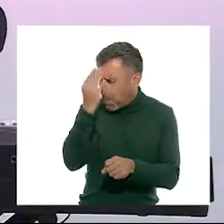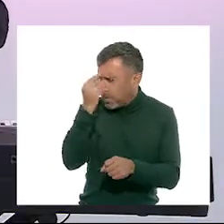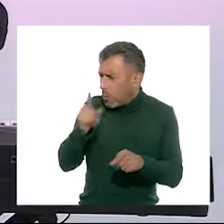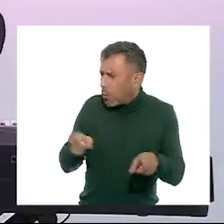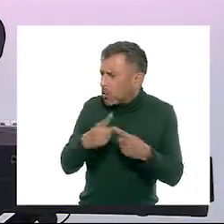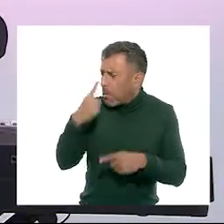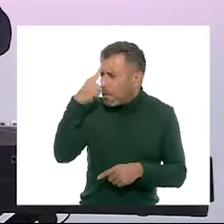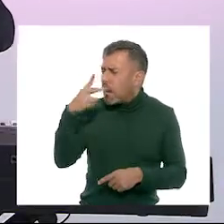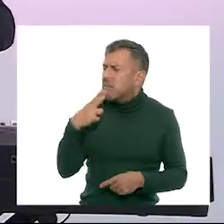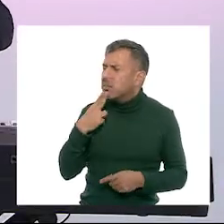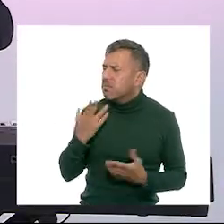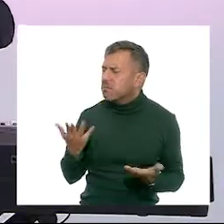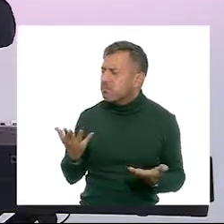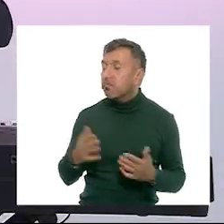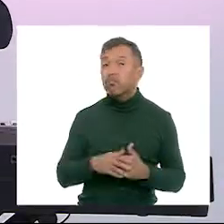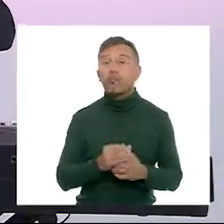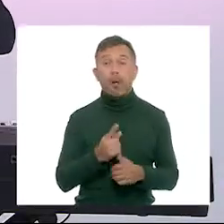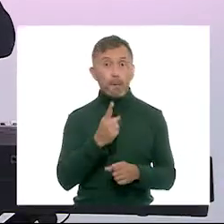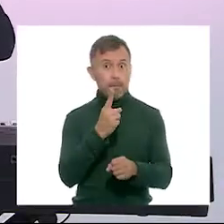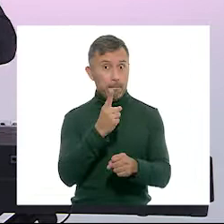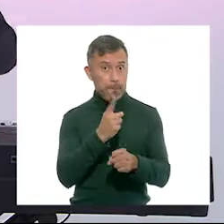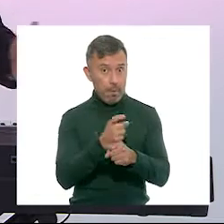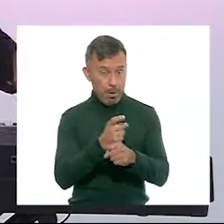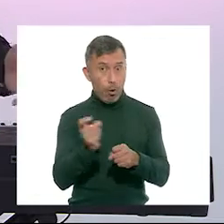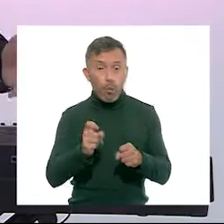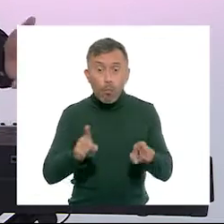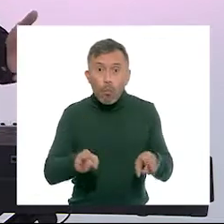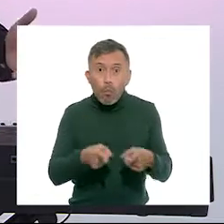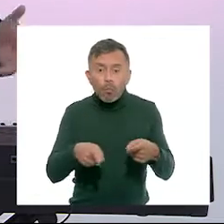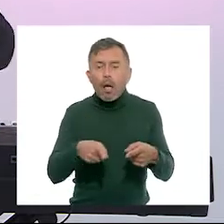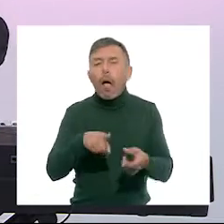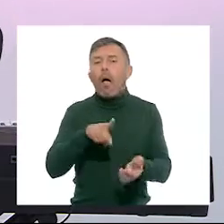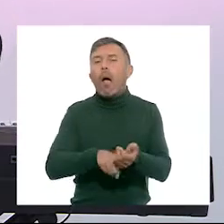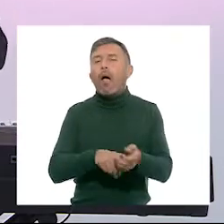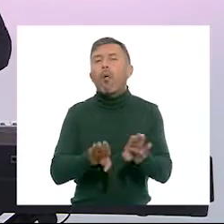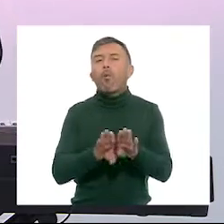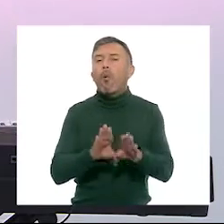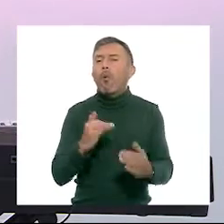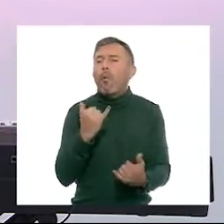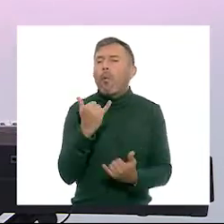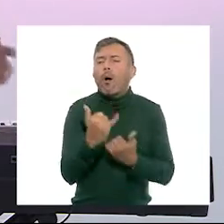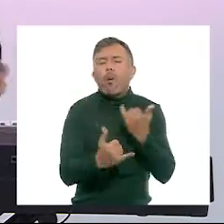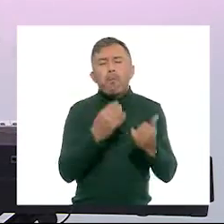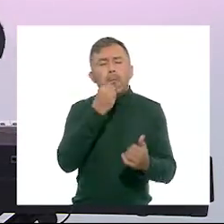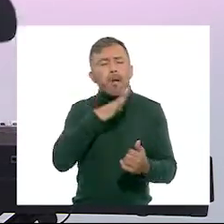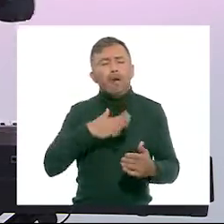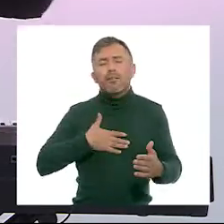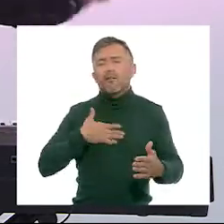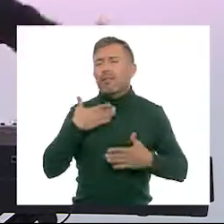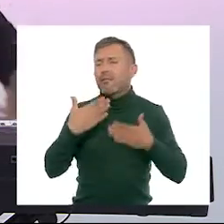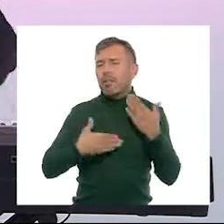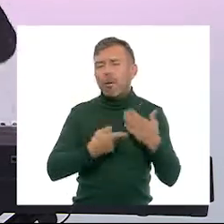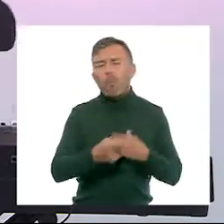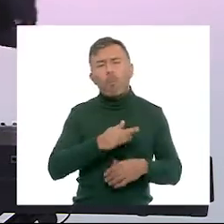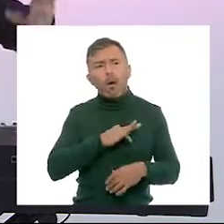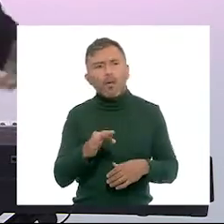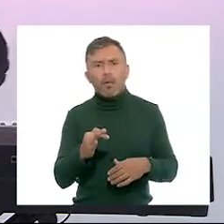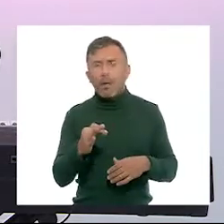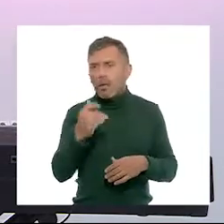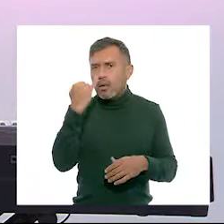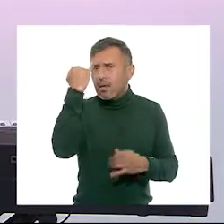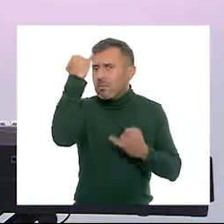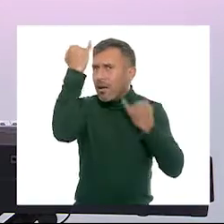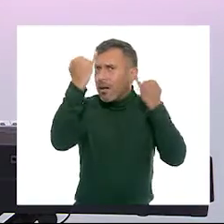nada, porque la música es uno de los juegos más divertidos. Con un instrumento ustedes pueden crear,